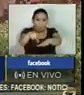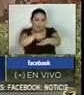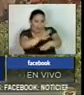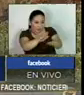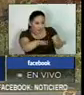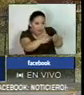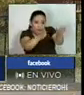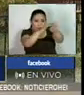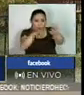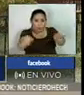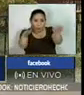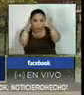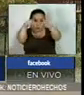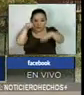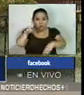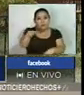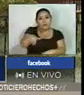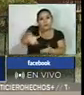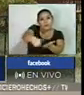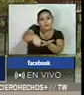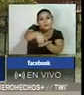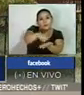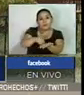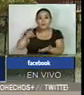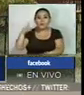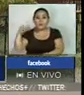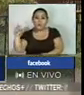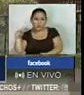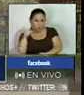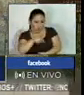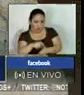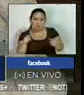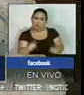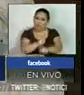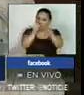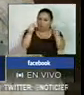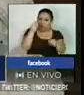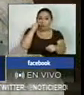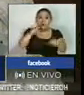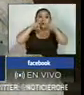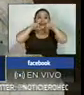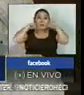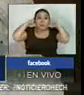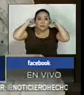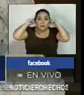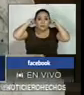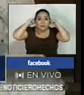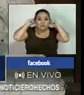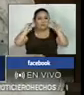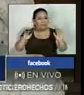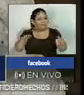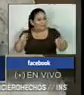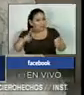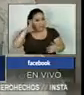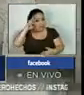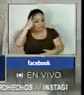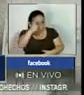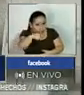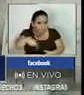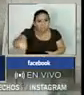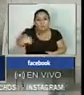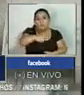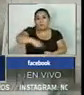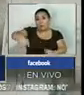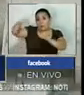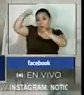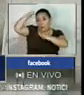encuentran en las plazas y parques del municipio de Santa Tecla amanecieron este viernes con tapa boca, como acto de concientización a la